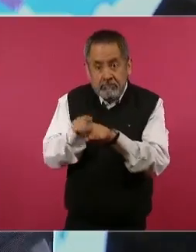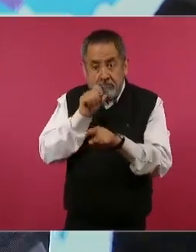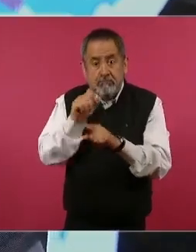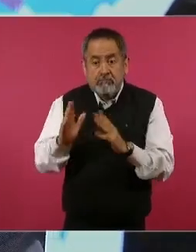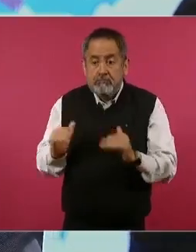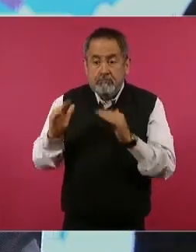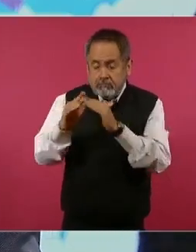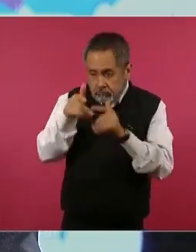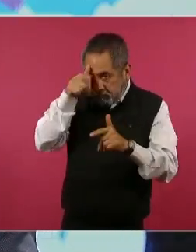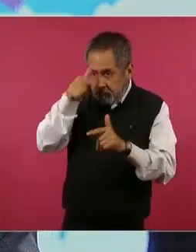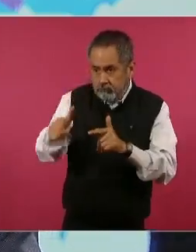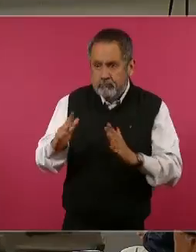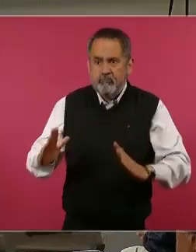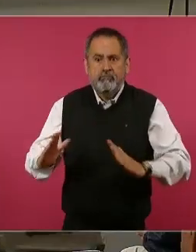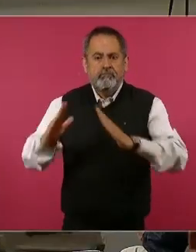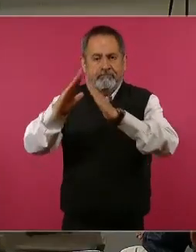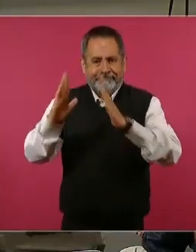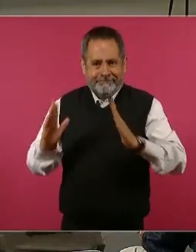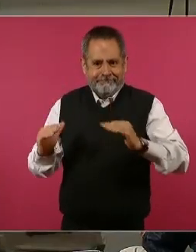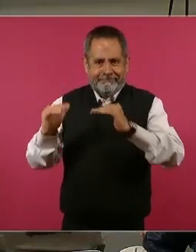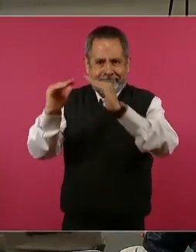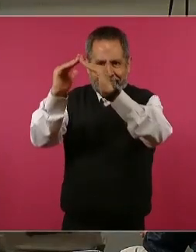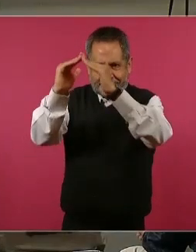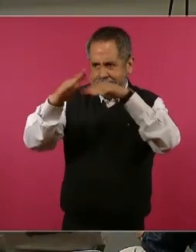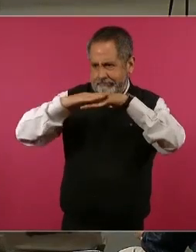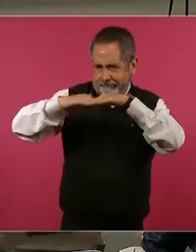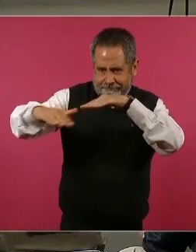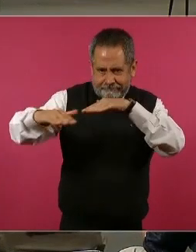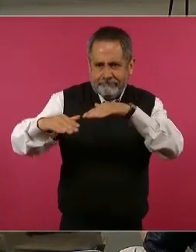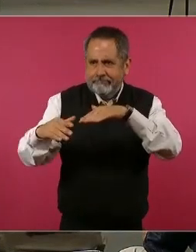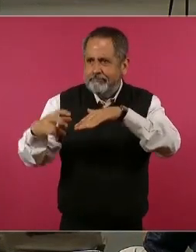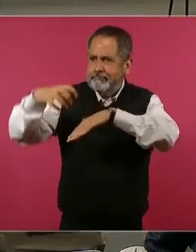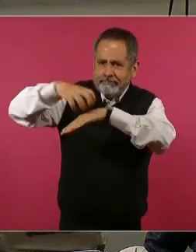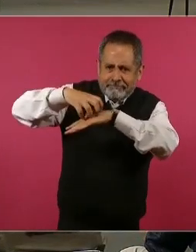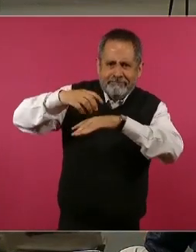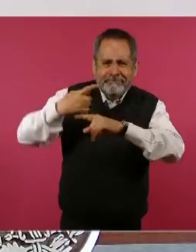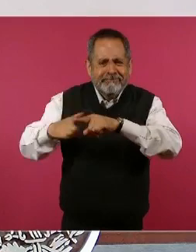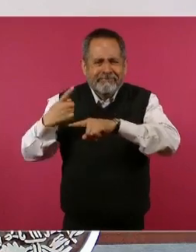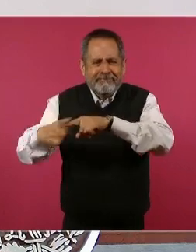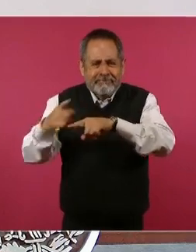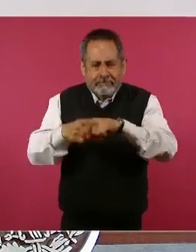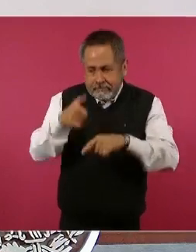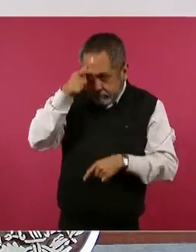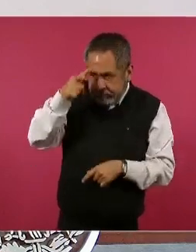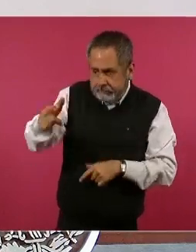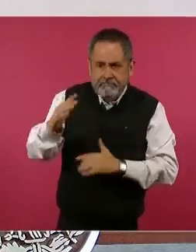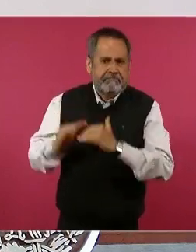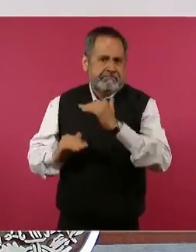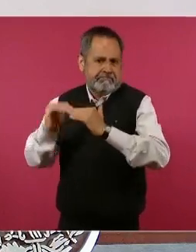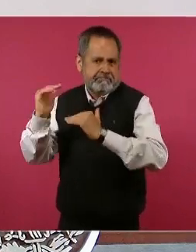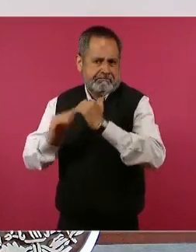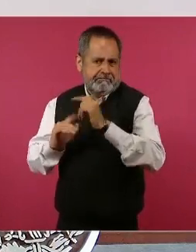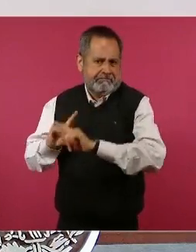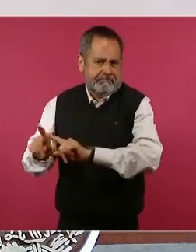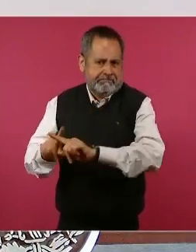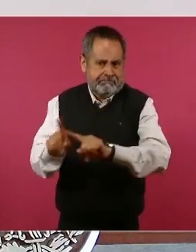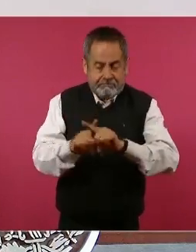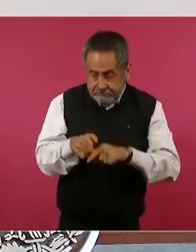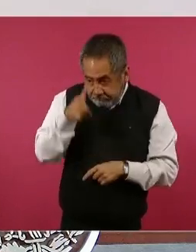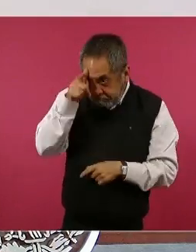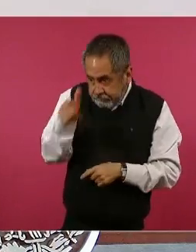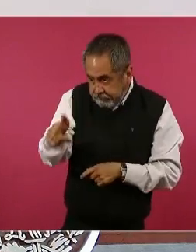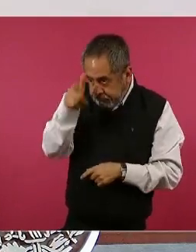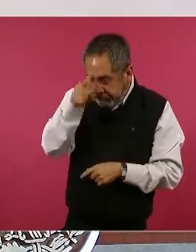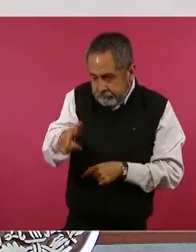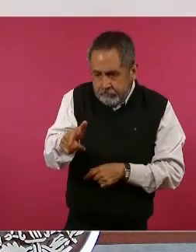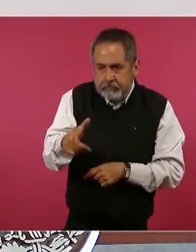construcciones piramidales, plataformas y otros elementos constructivos que también